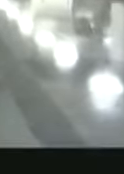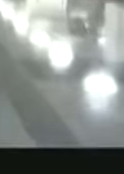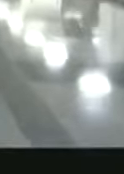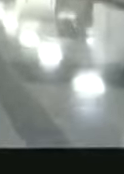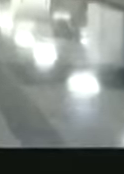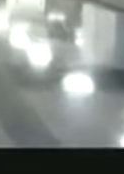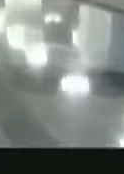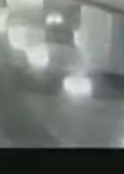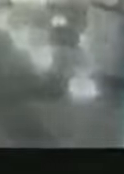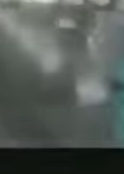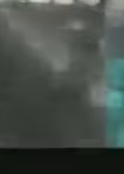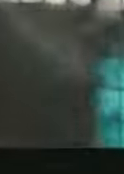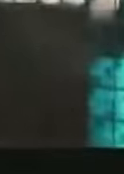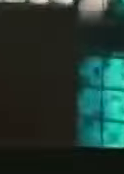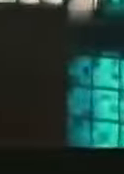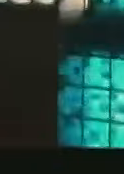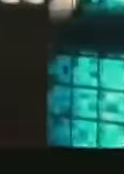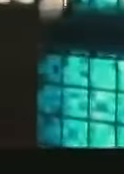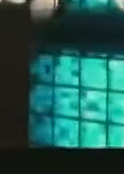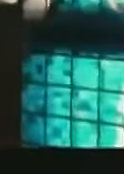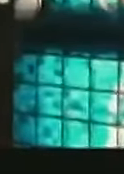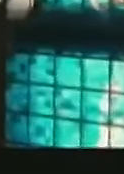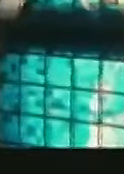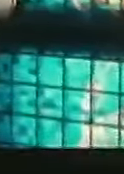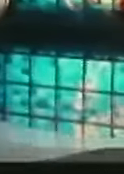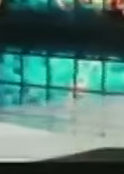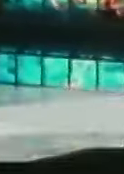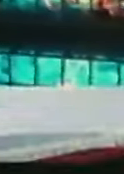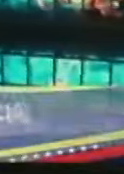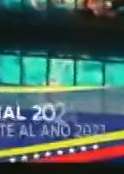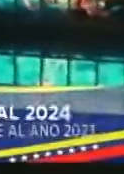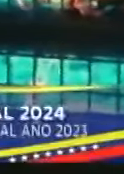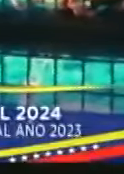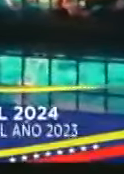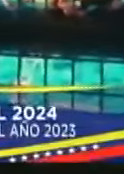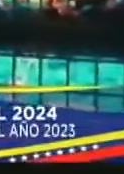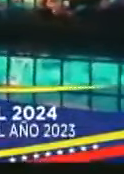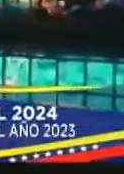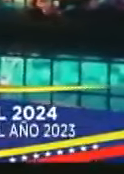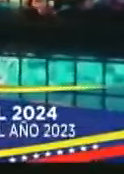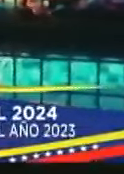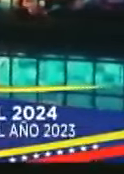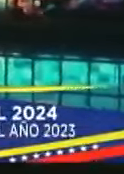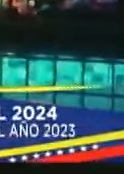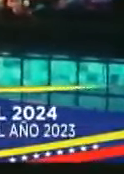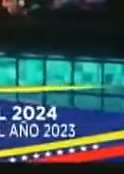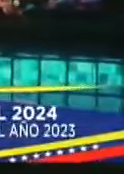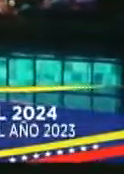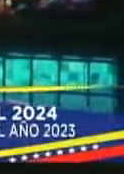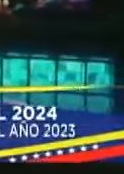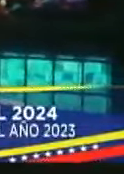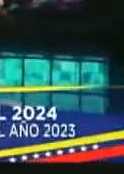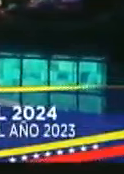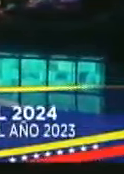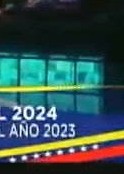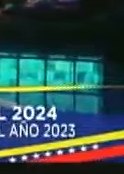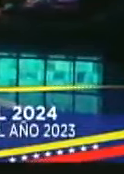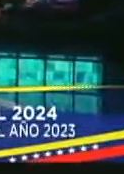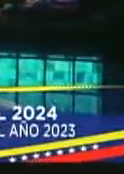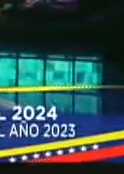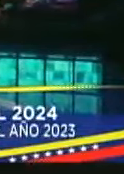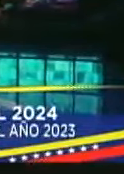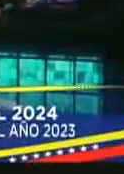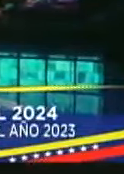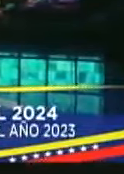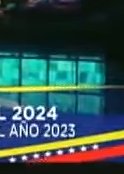acompañado también por la presidenta del Tribunal Supremo de Justicia, magistrada Carislia Beatriz Rodríguez Rodríguez, el primer vicepresidente del